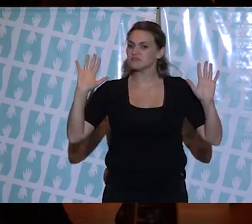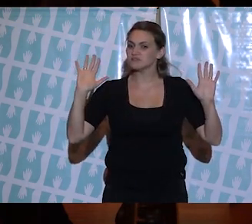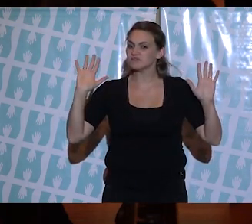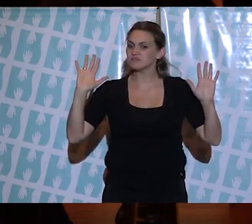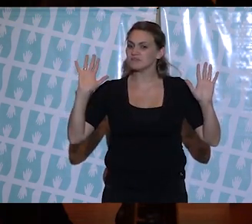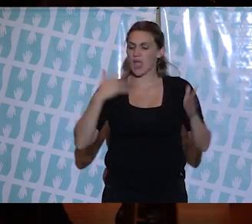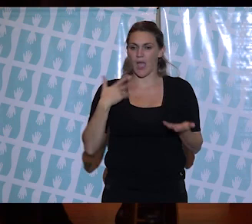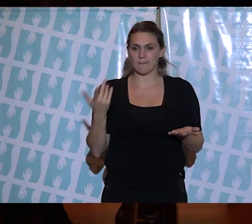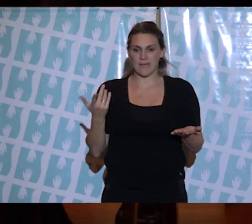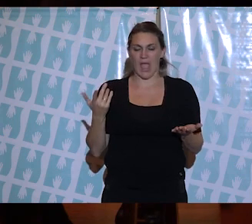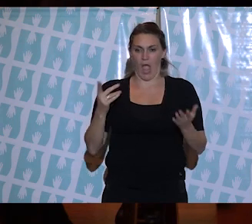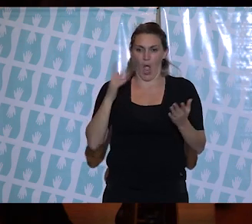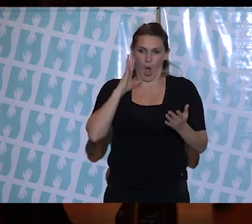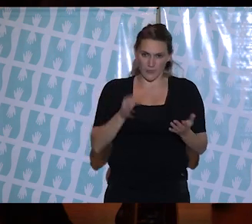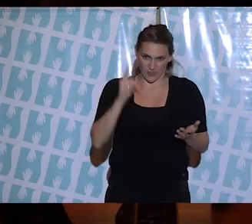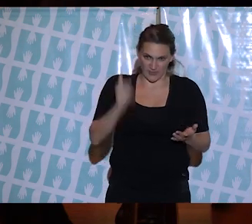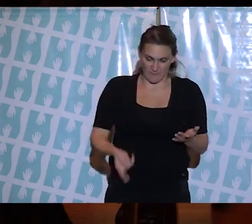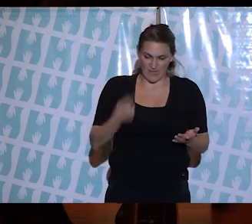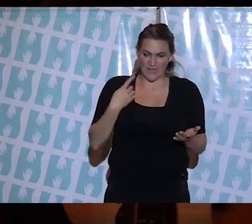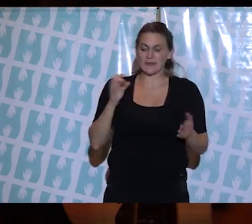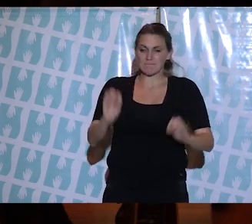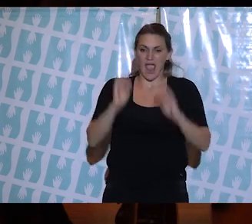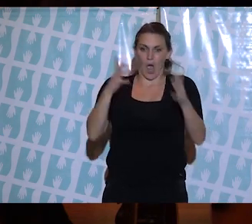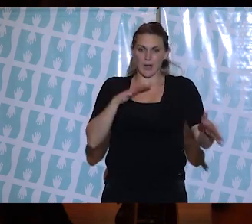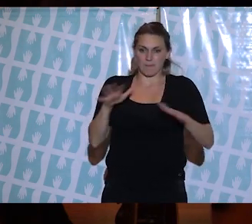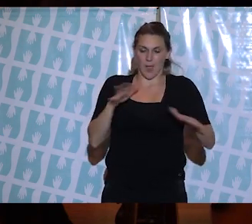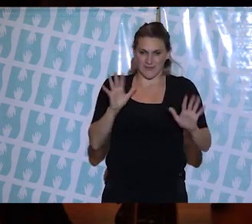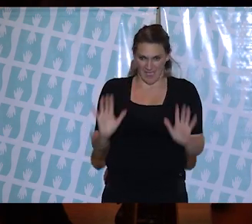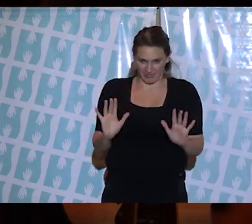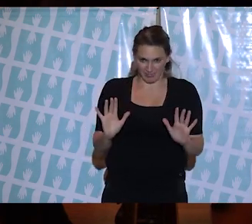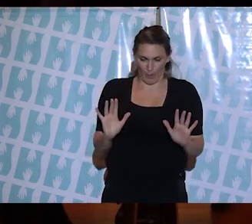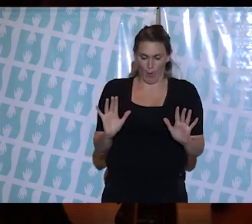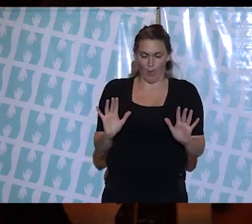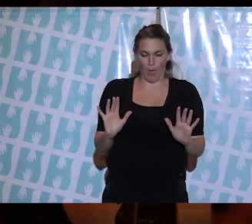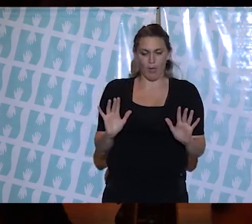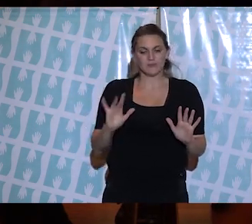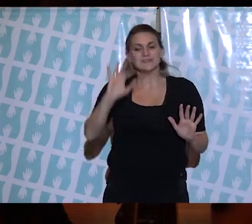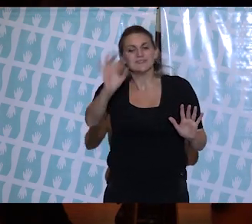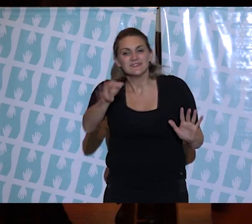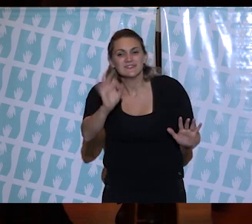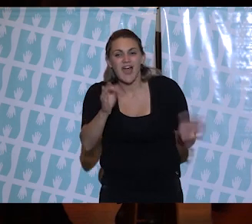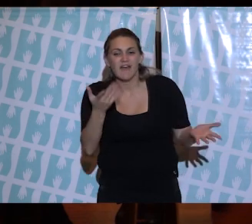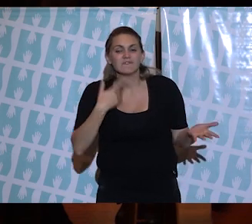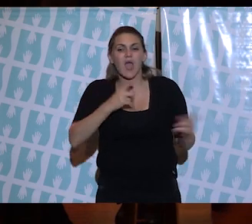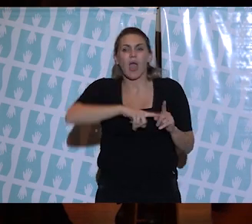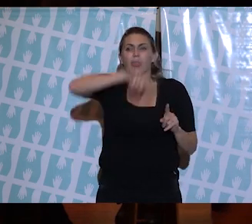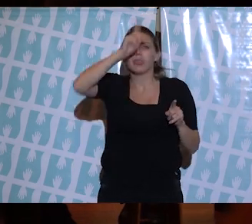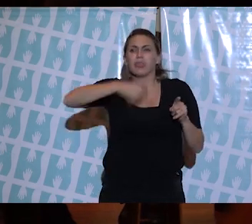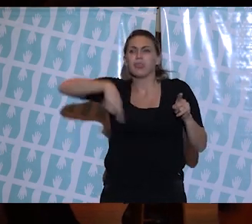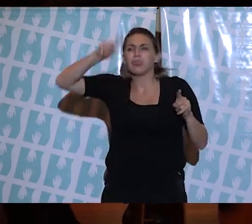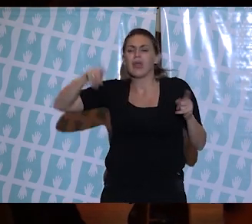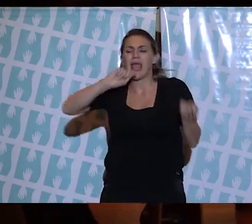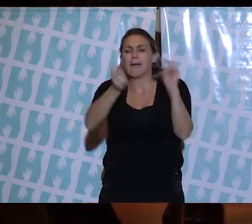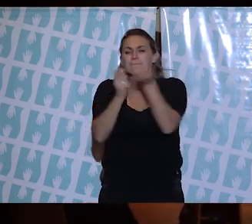Desapareció en paralelo con la mejoría de sus síntomas motores. Se sabe que hay enorme cantidad de fluctuaciones no motoras. Por